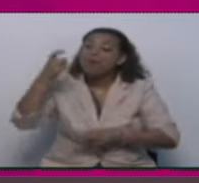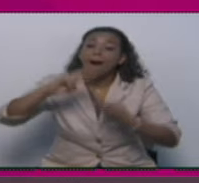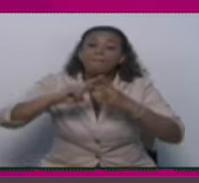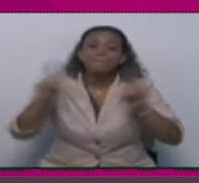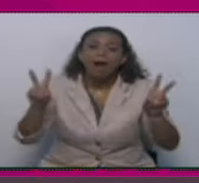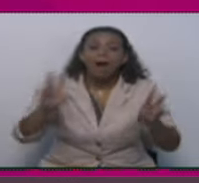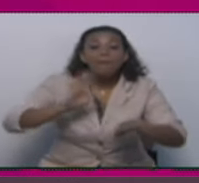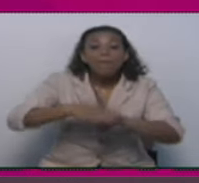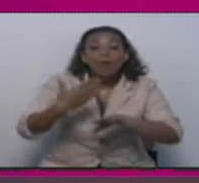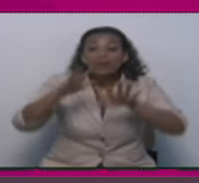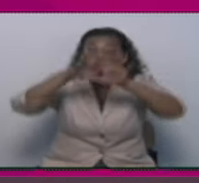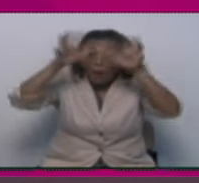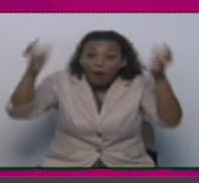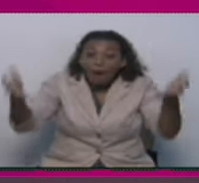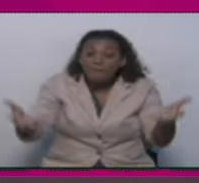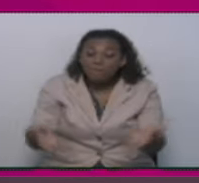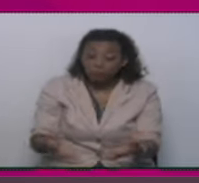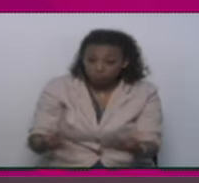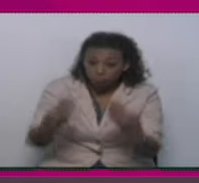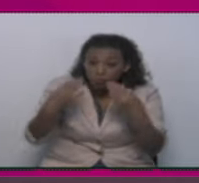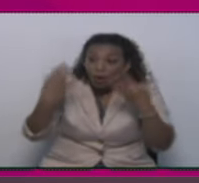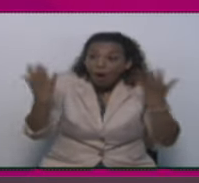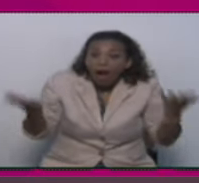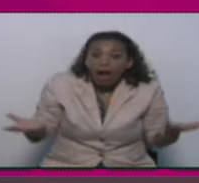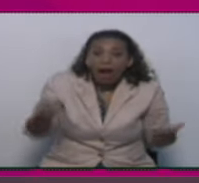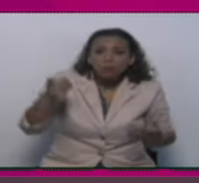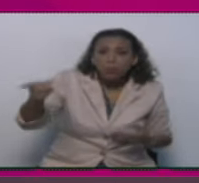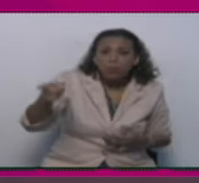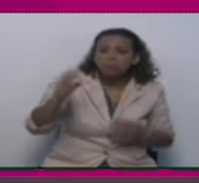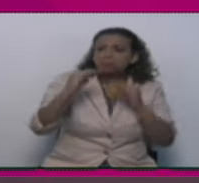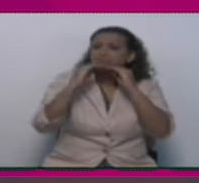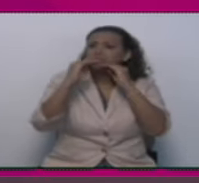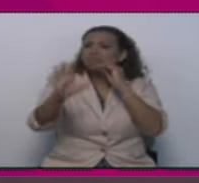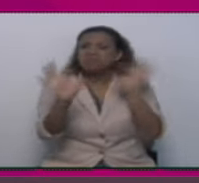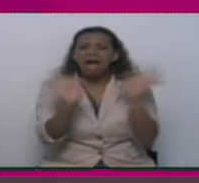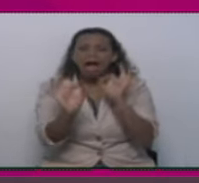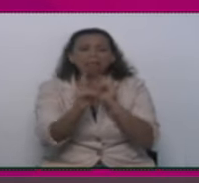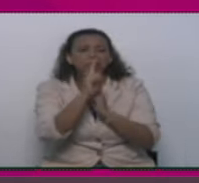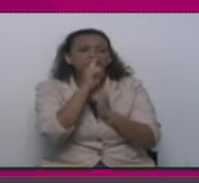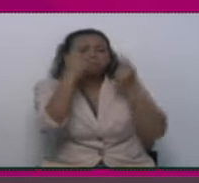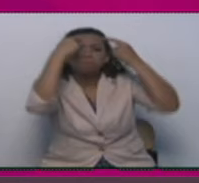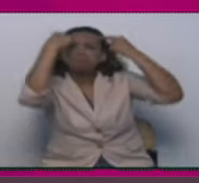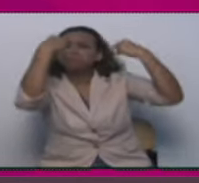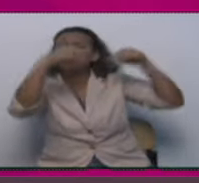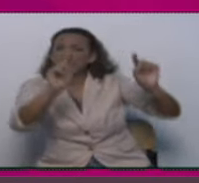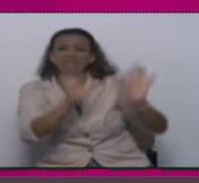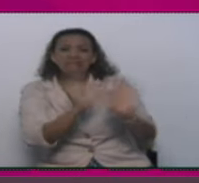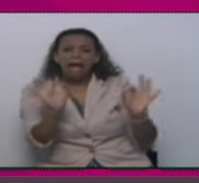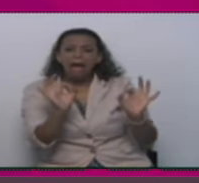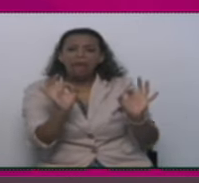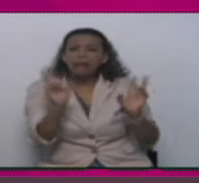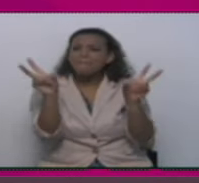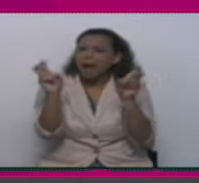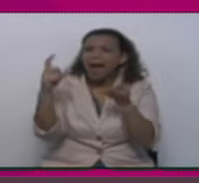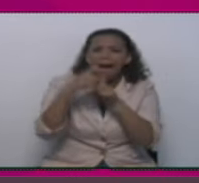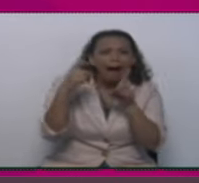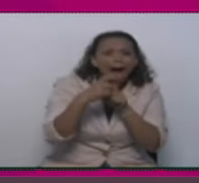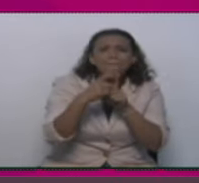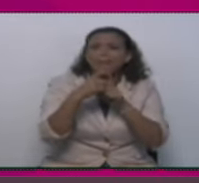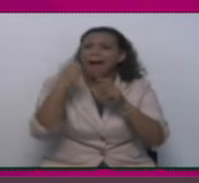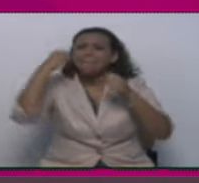porque el mundo ahorita está en modo silencioso. No están hablando de nada, no están